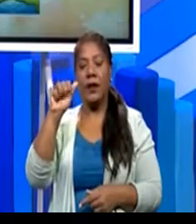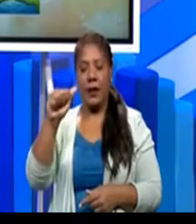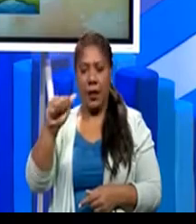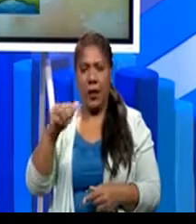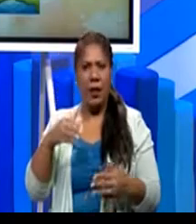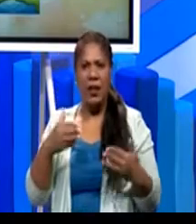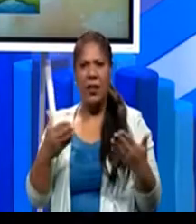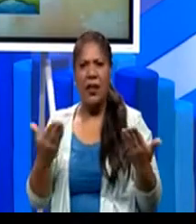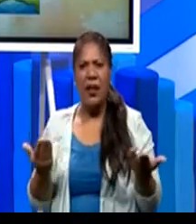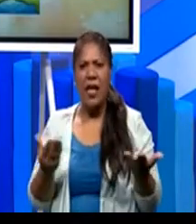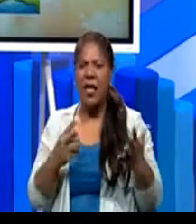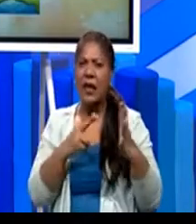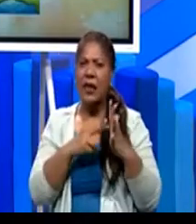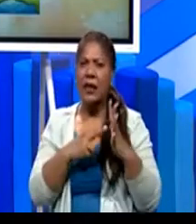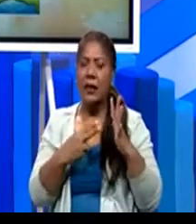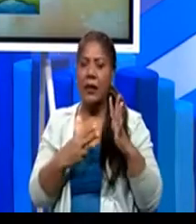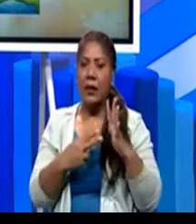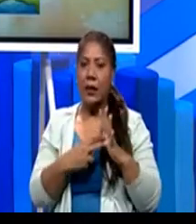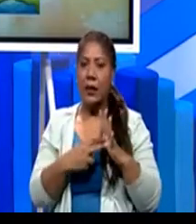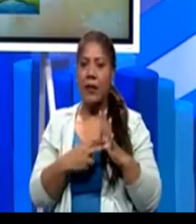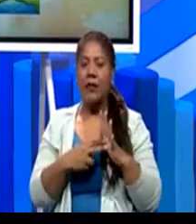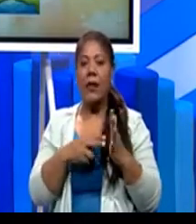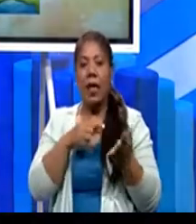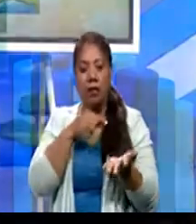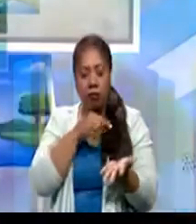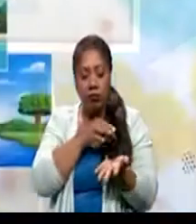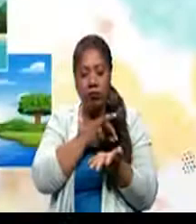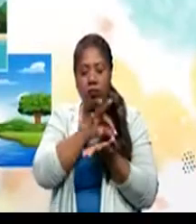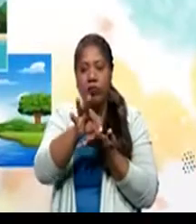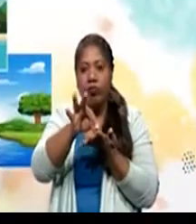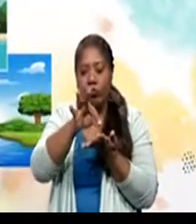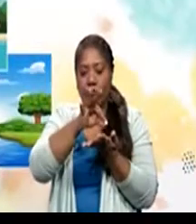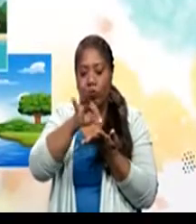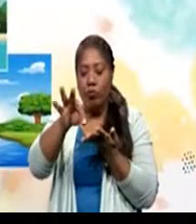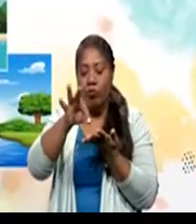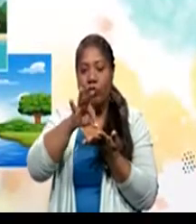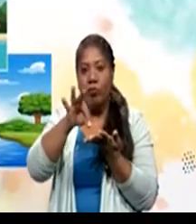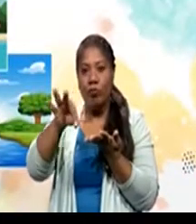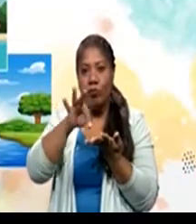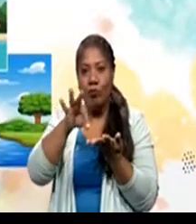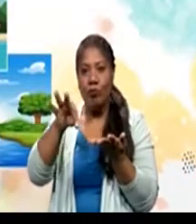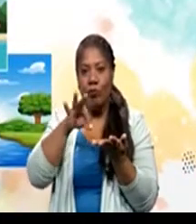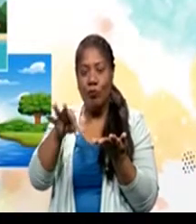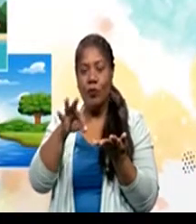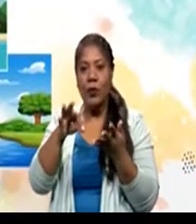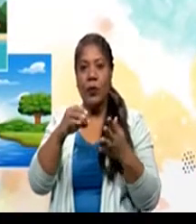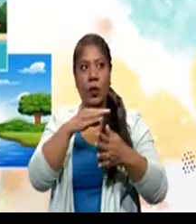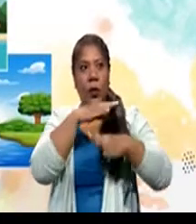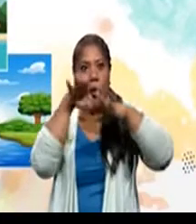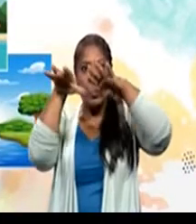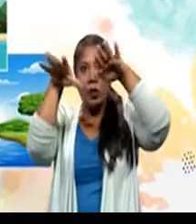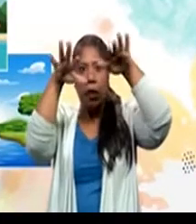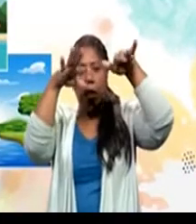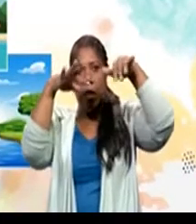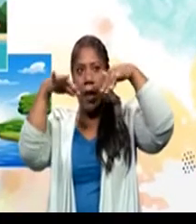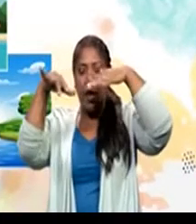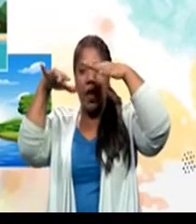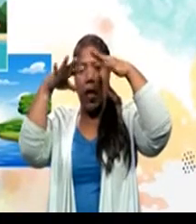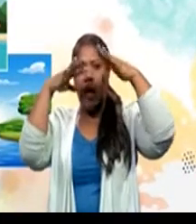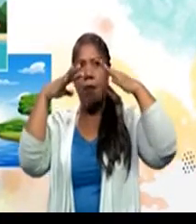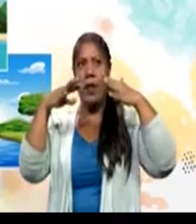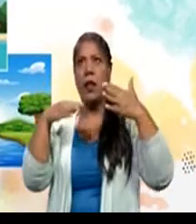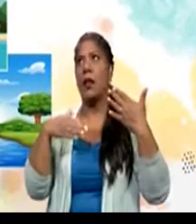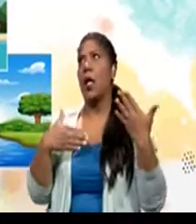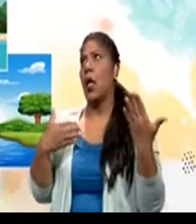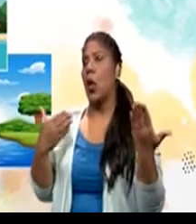la topografía tiene que ver con la descripción de lugares, paisajes o el ambiente. ¿Cómo es ese